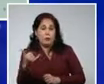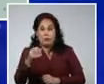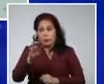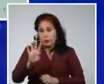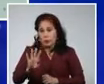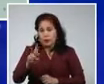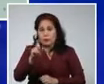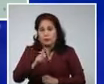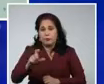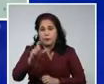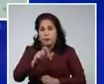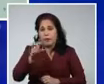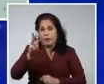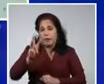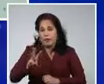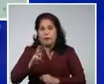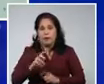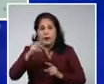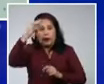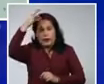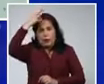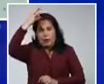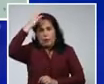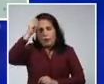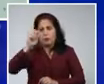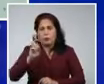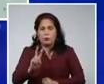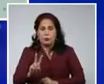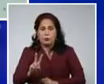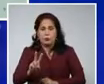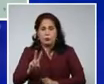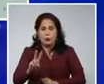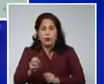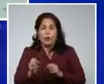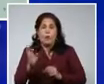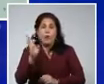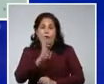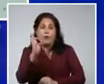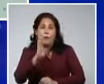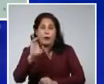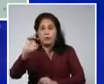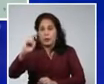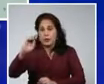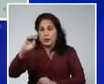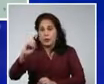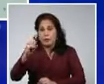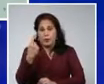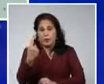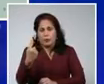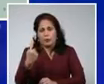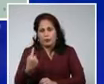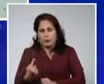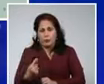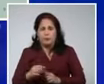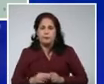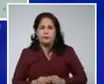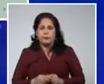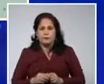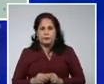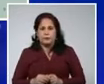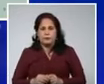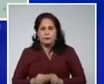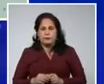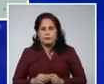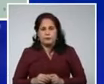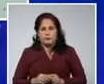Cabaiguán 3, Tahuasco 2 y Fomento y La Sierpe con un caso autóctono cada uno de estos